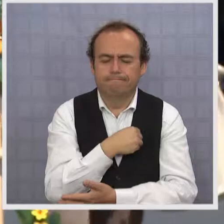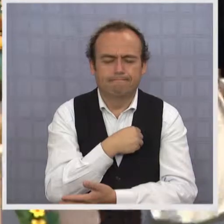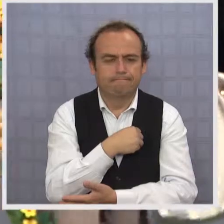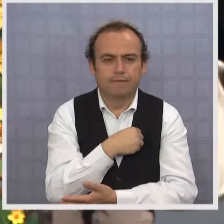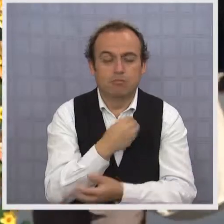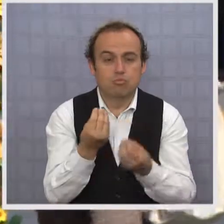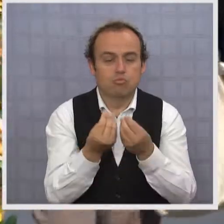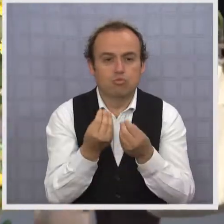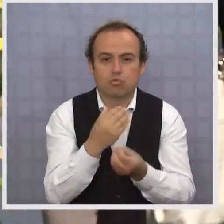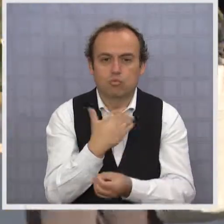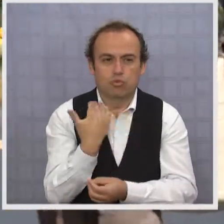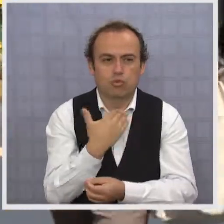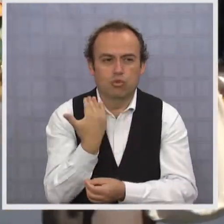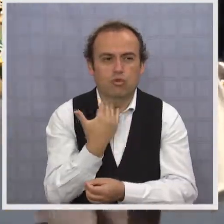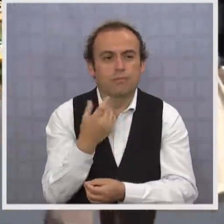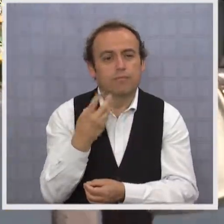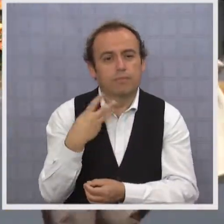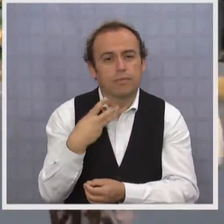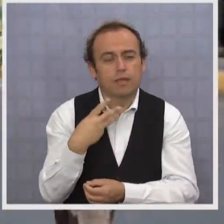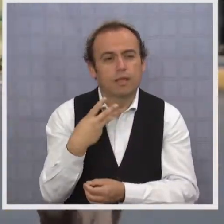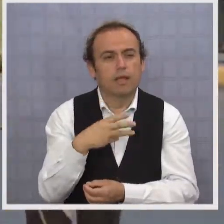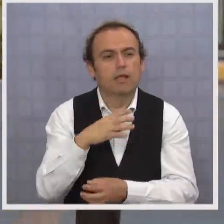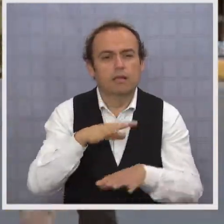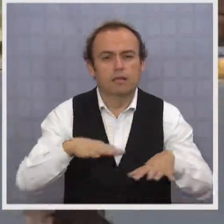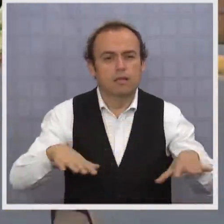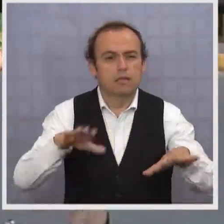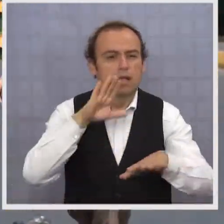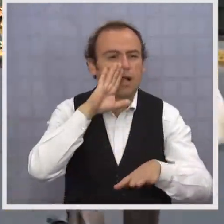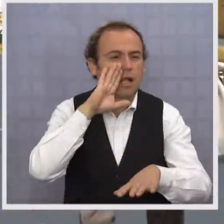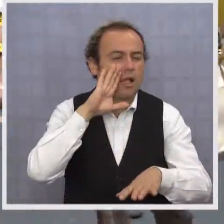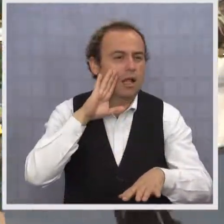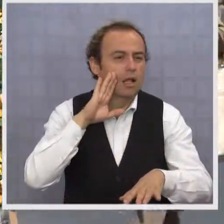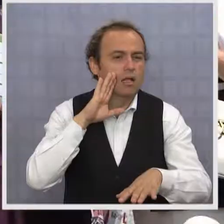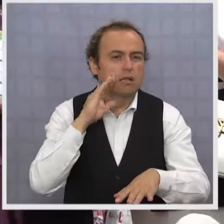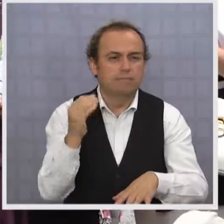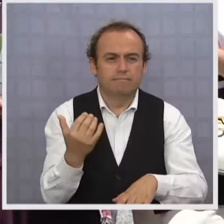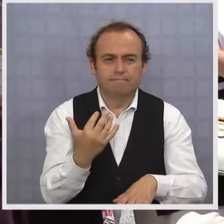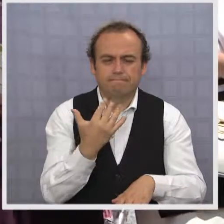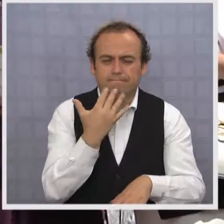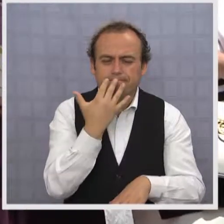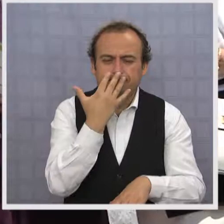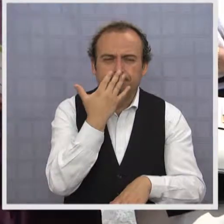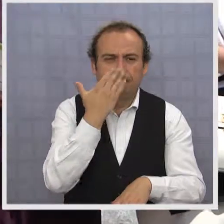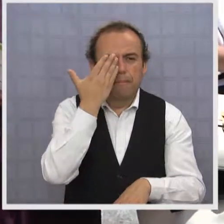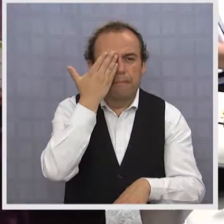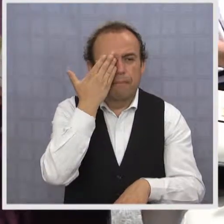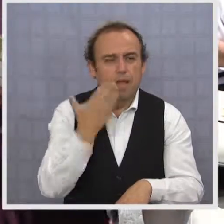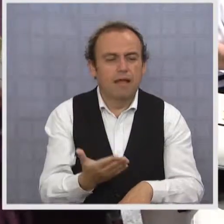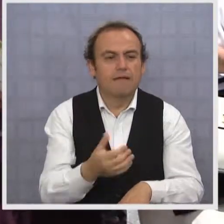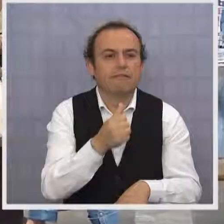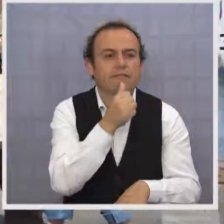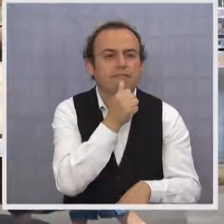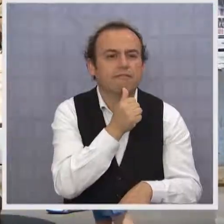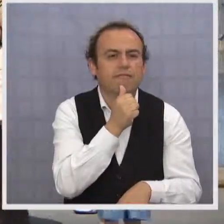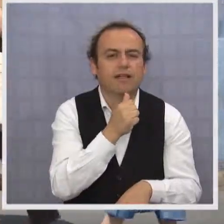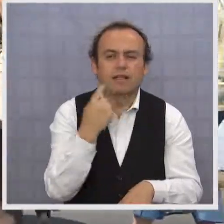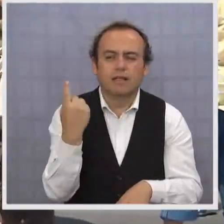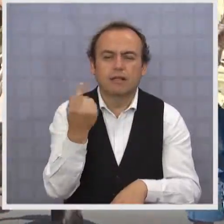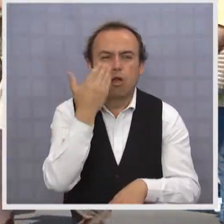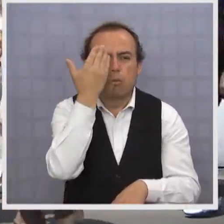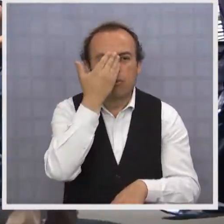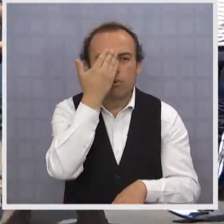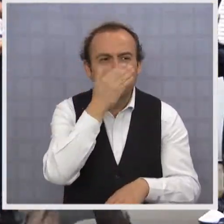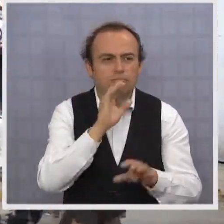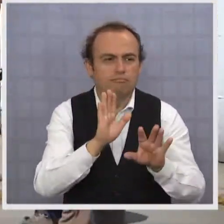En esta ocasión el municipio dispuso de la limpieza del sector, pero el mal olor reinante da cuenta de la falta de interés por